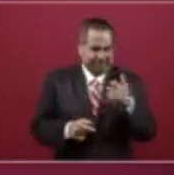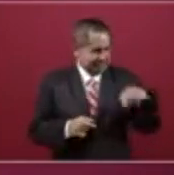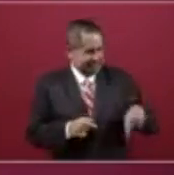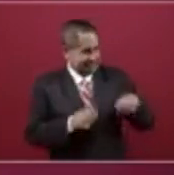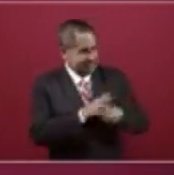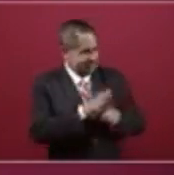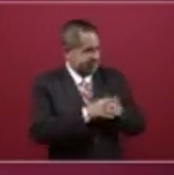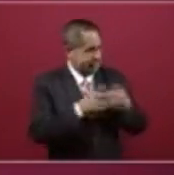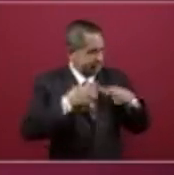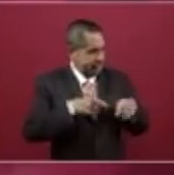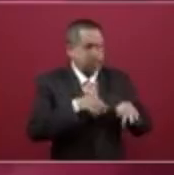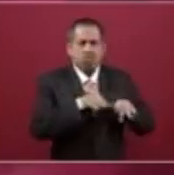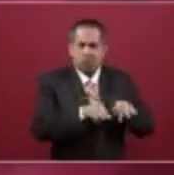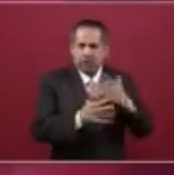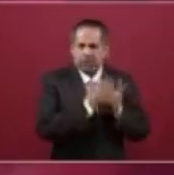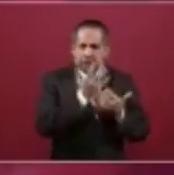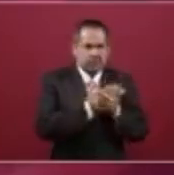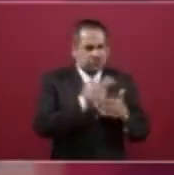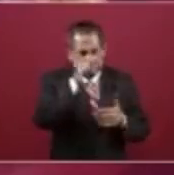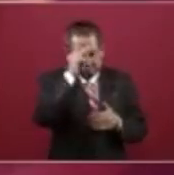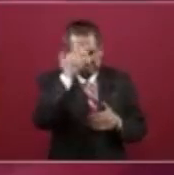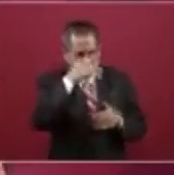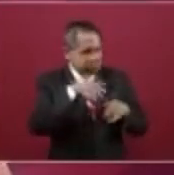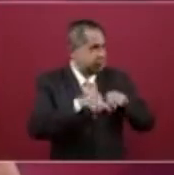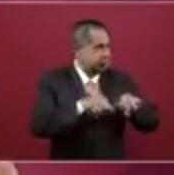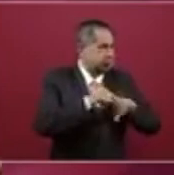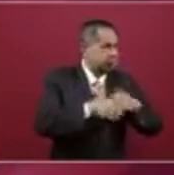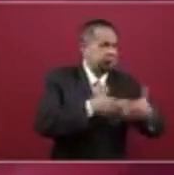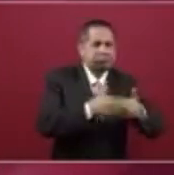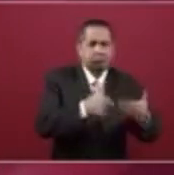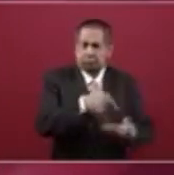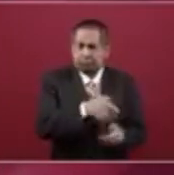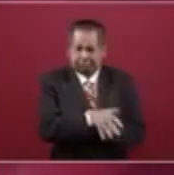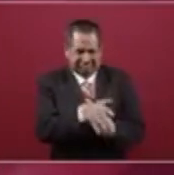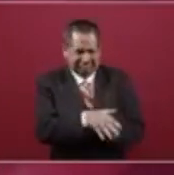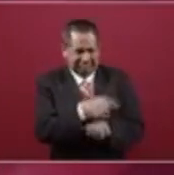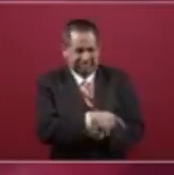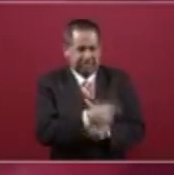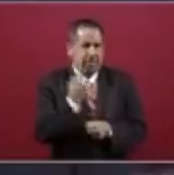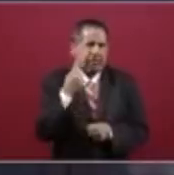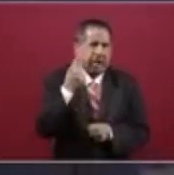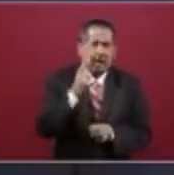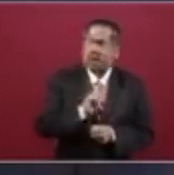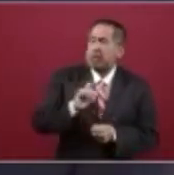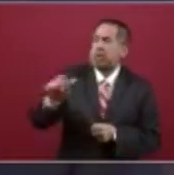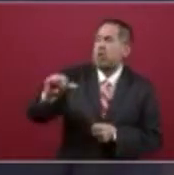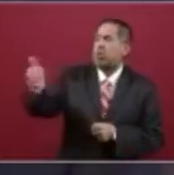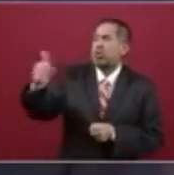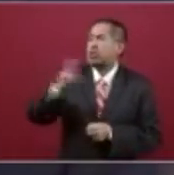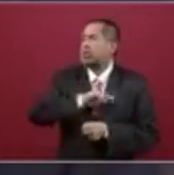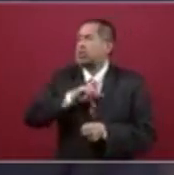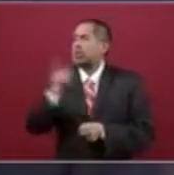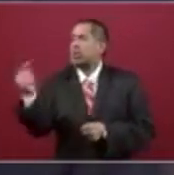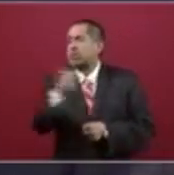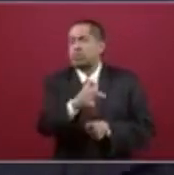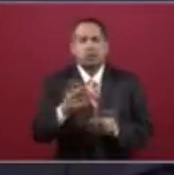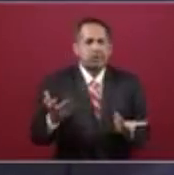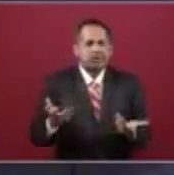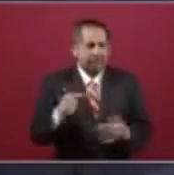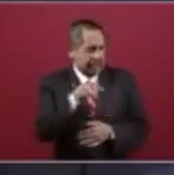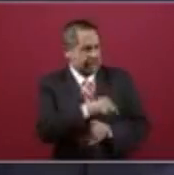¿Cuándo se pueden hacer esas obras? Con el mismo personal que hay, que es especializado